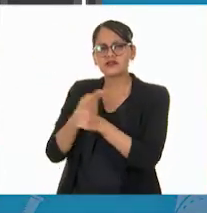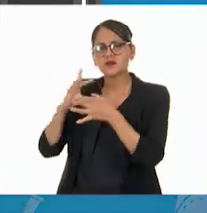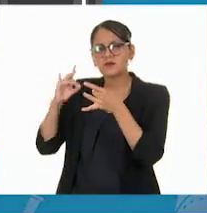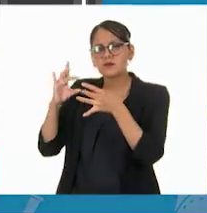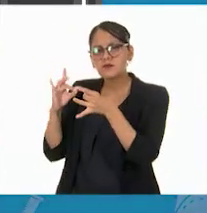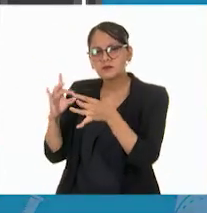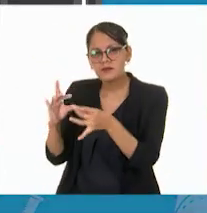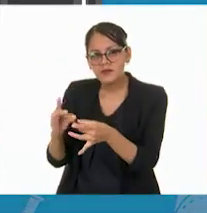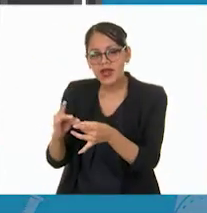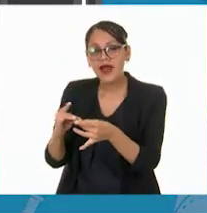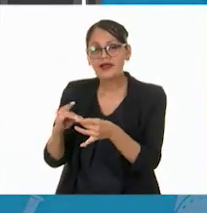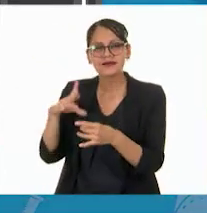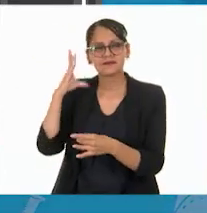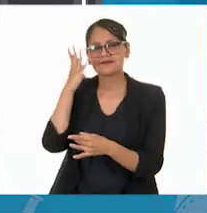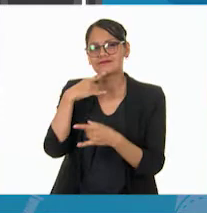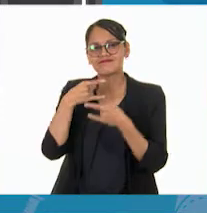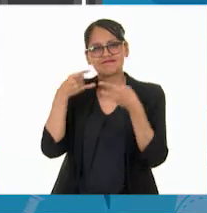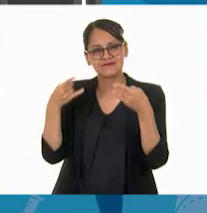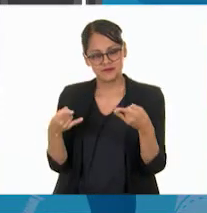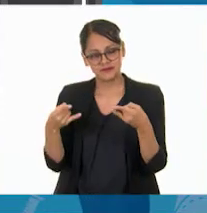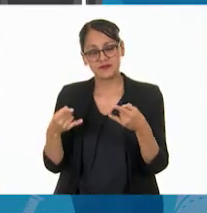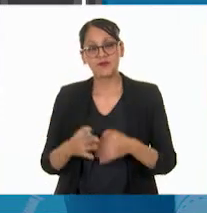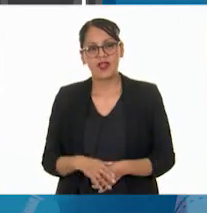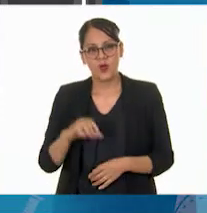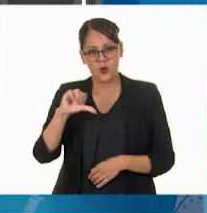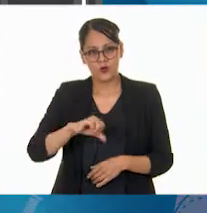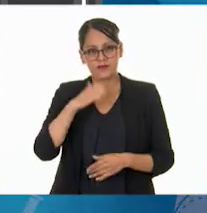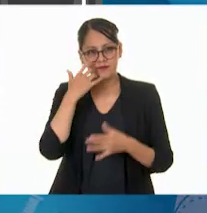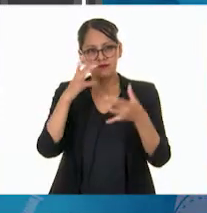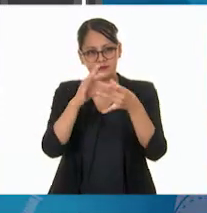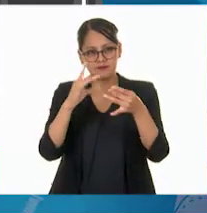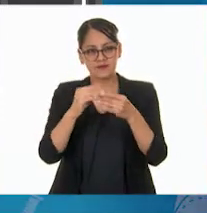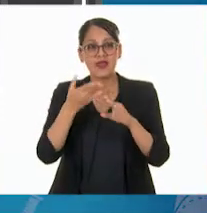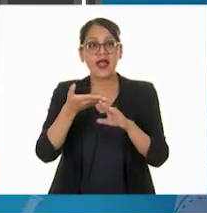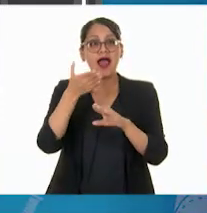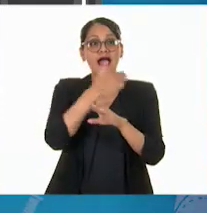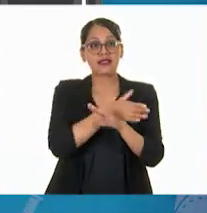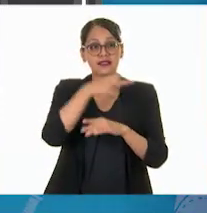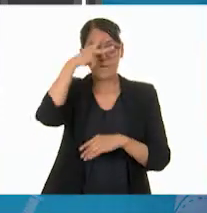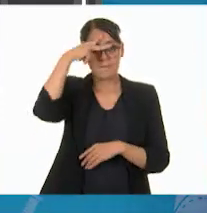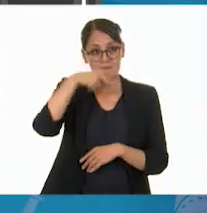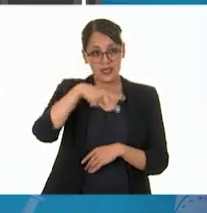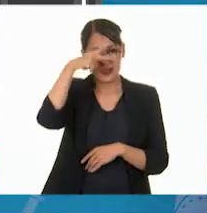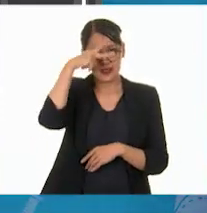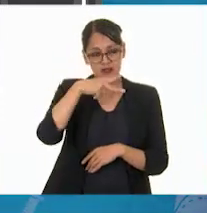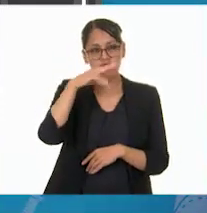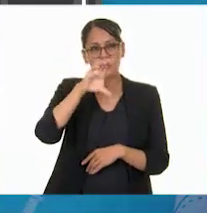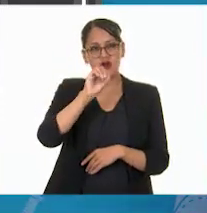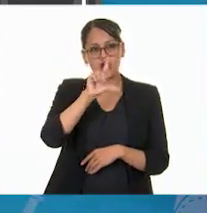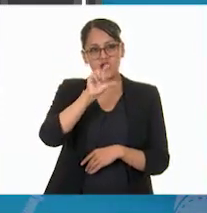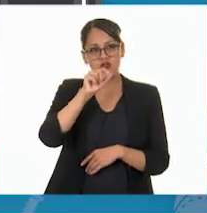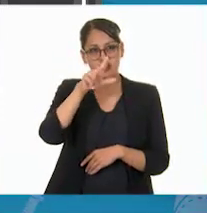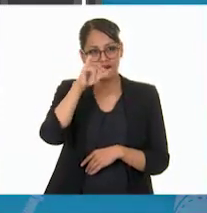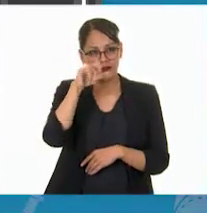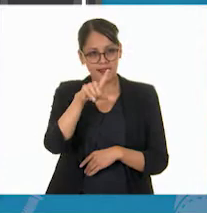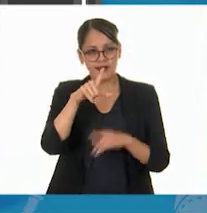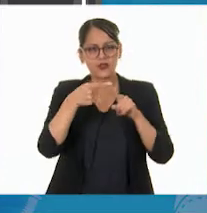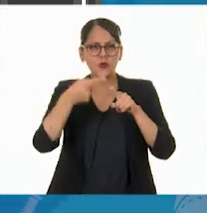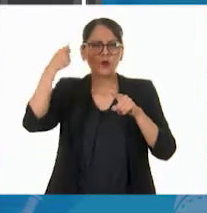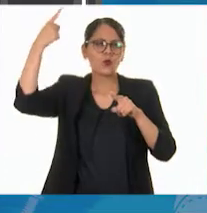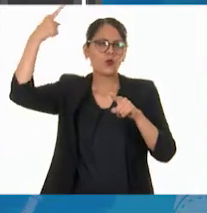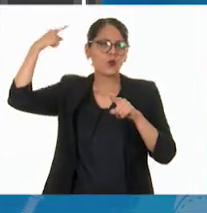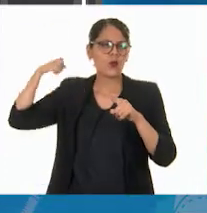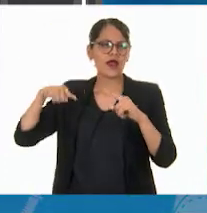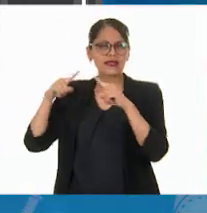bellas tradiciones. Hoy te quiero hablar del México colonial y de la Iglesia Católica de hace más de 300 años.